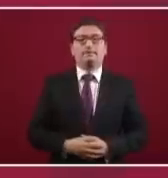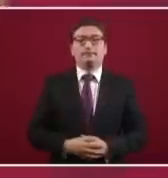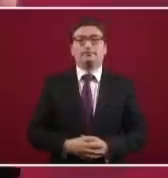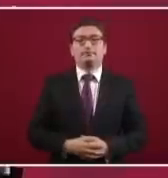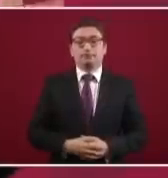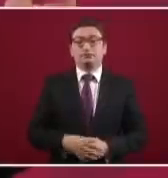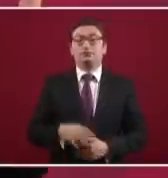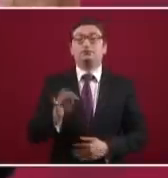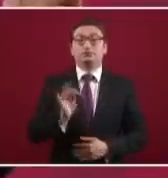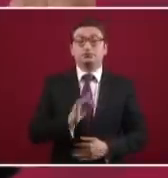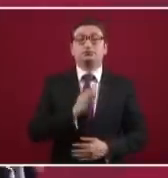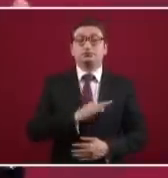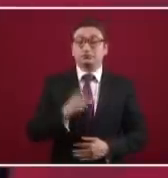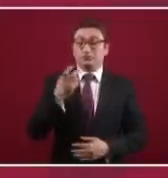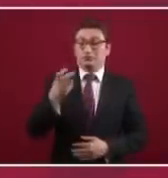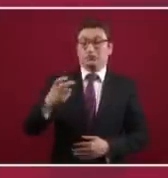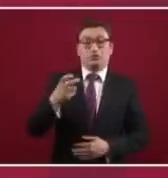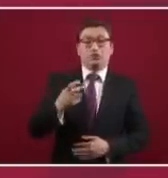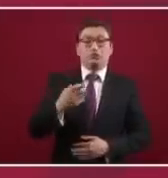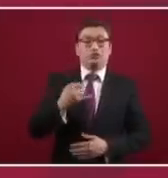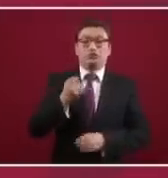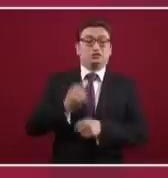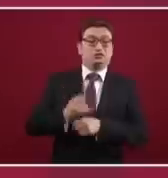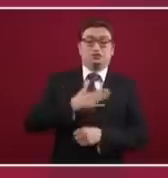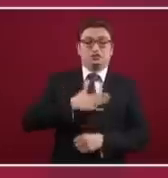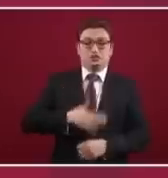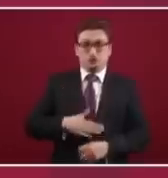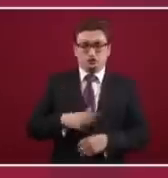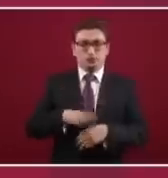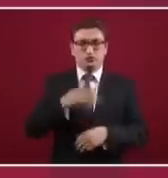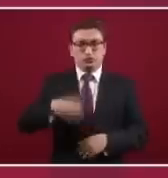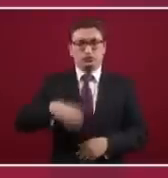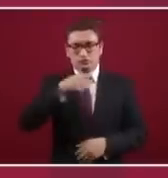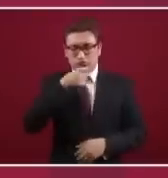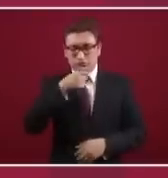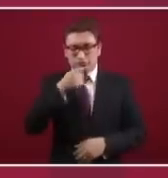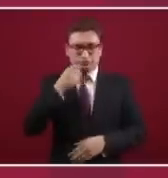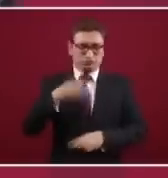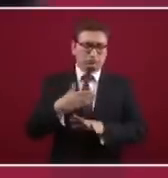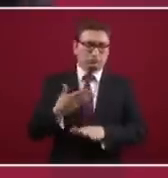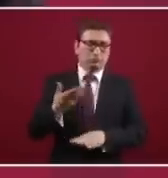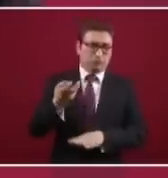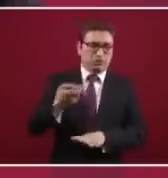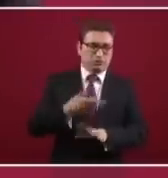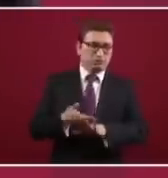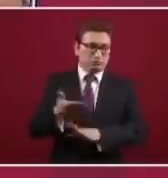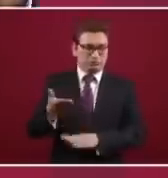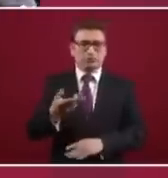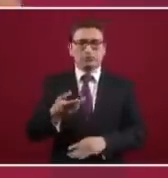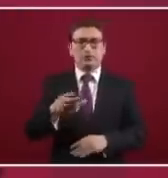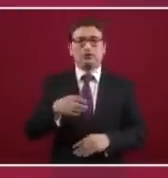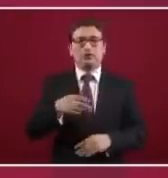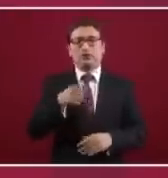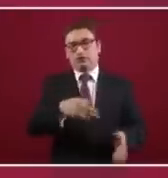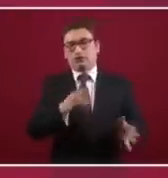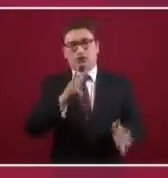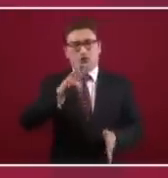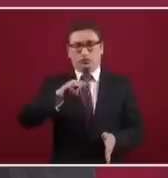esta gran injusticia en contra de adultos mayores de parte de Walmart.